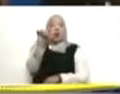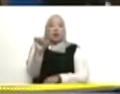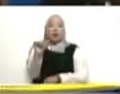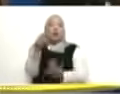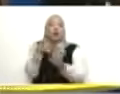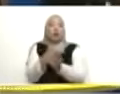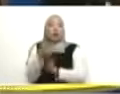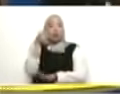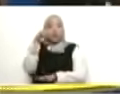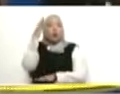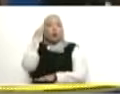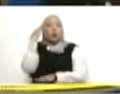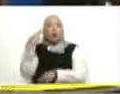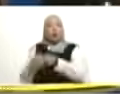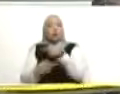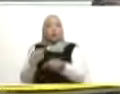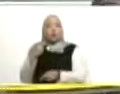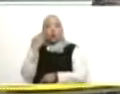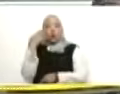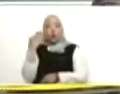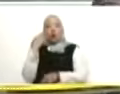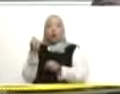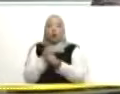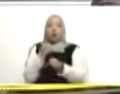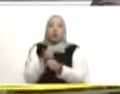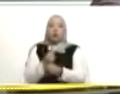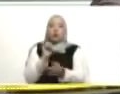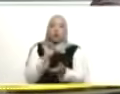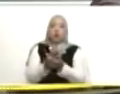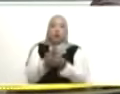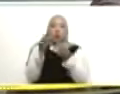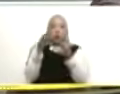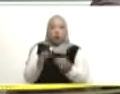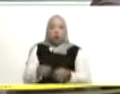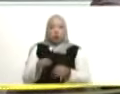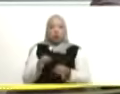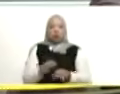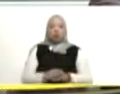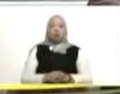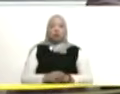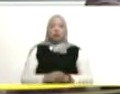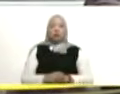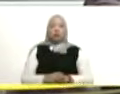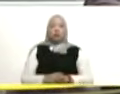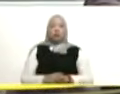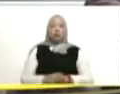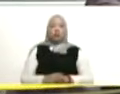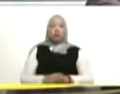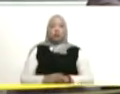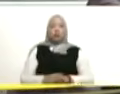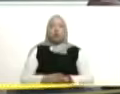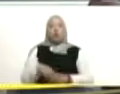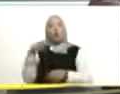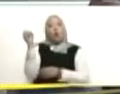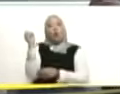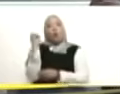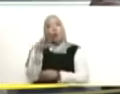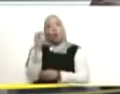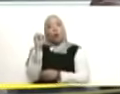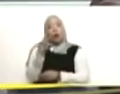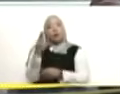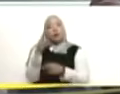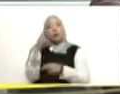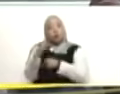creía, el metaverso, y una cosa que él iba a inventar, no fue lo que la expectativa que le había creado. Pero Zuckerberg fue al Congreso de los Estados Unidos esta